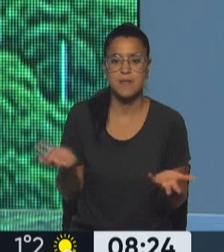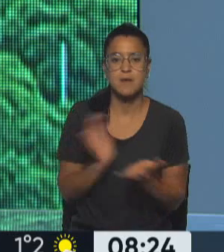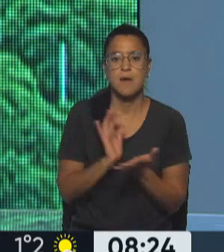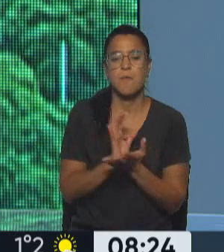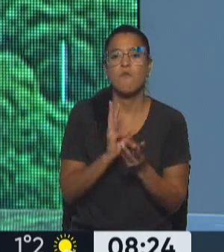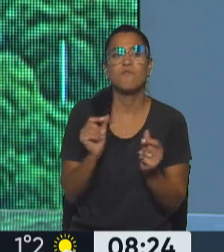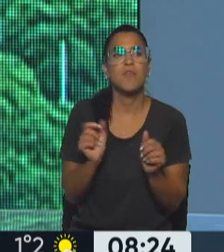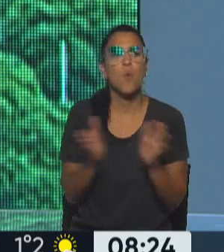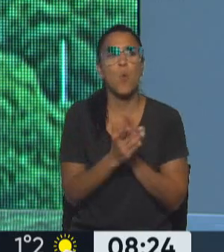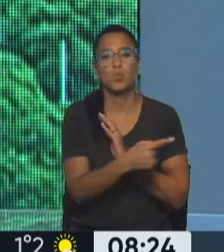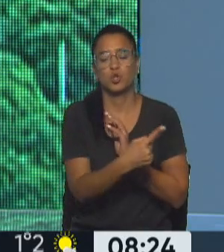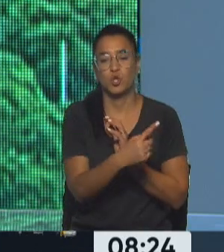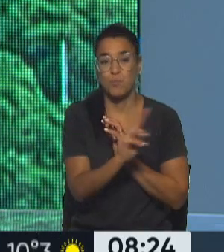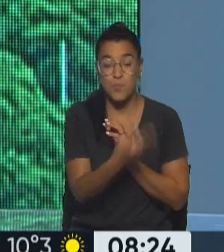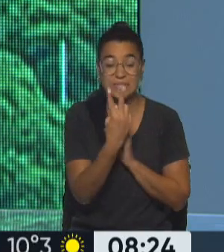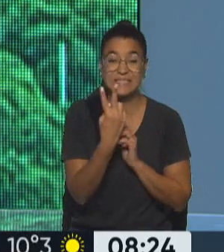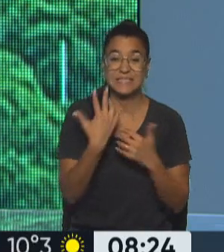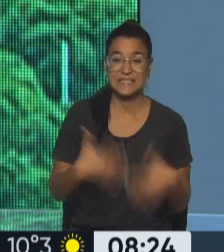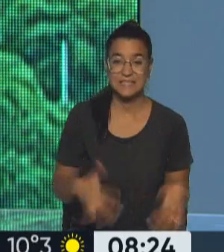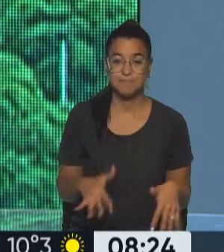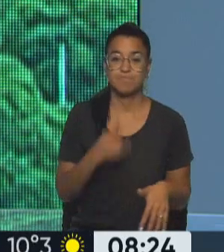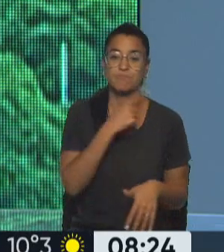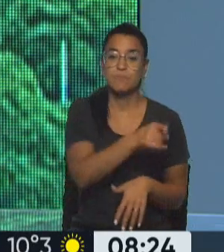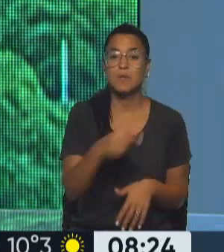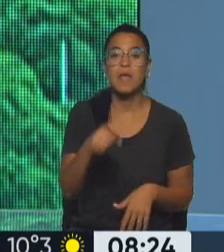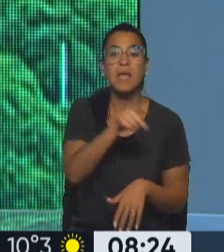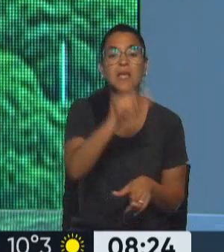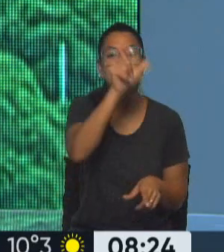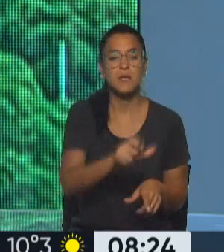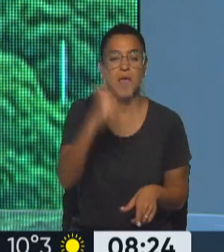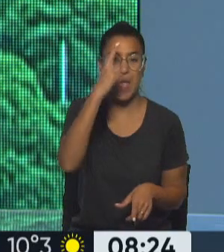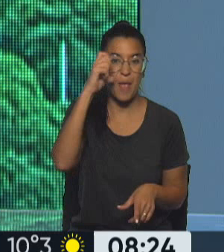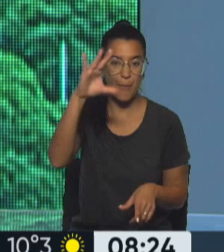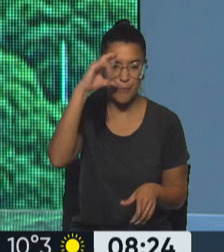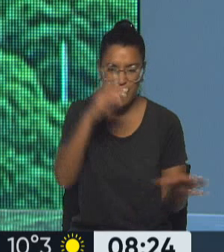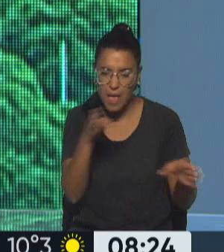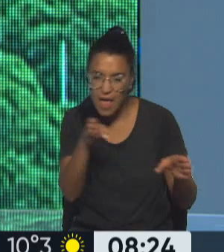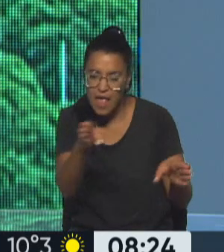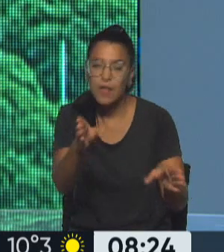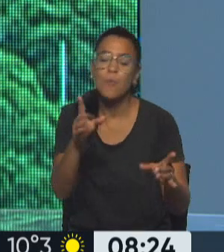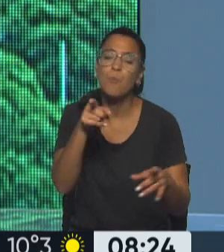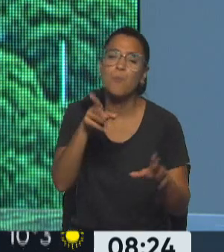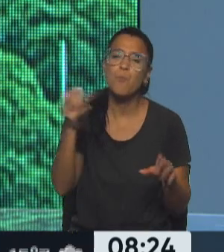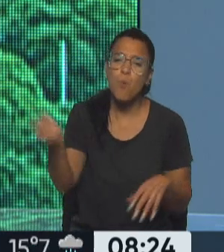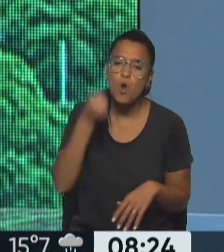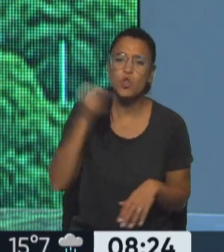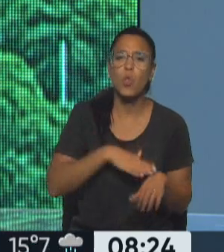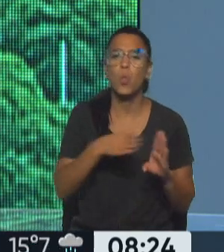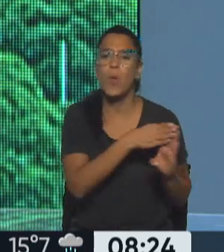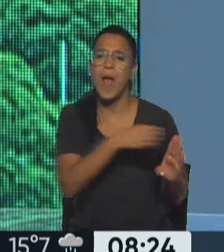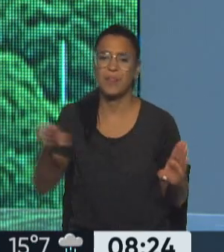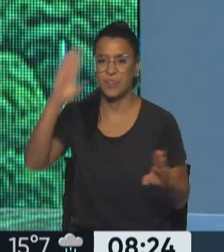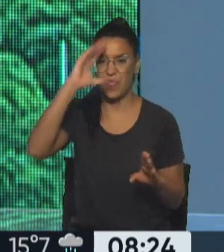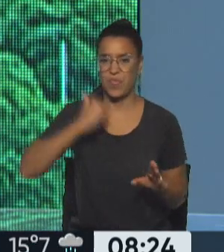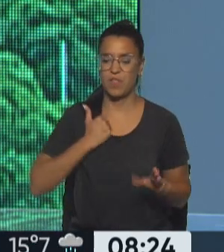Creo que de alguna manera ella fue un faro, una luz, sobre todo y muy importante durante la